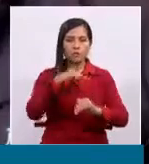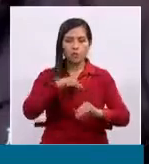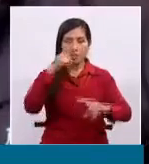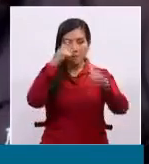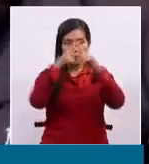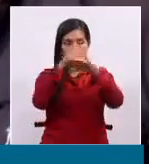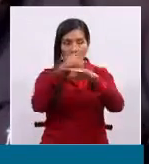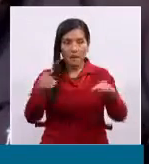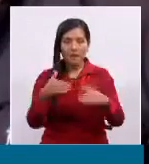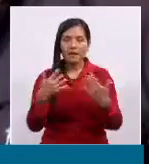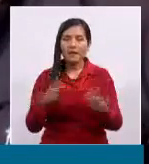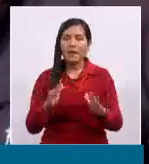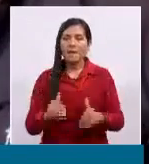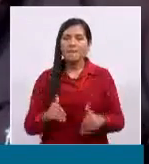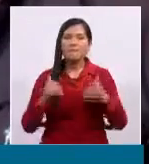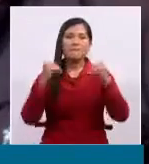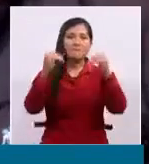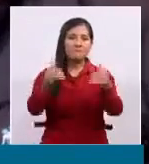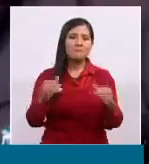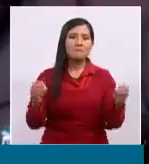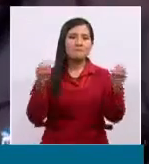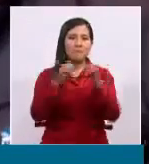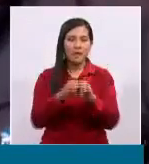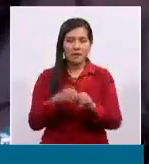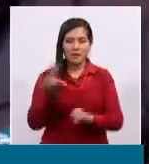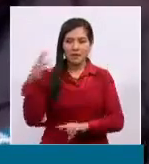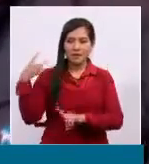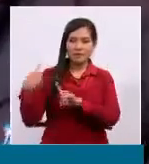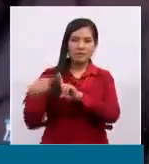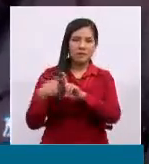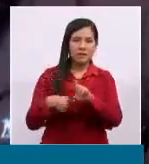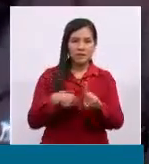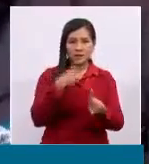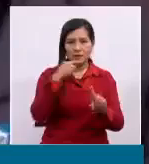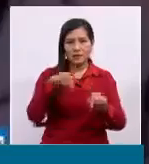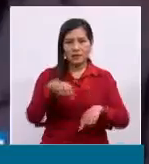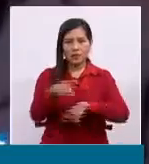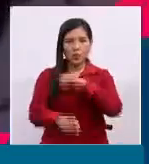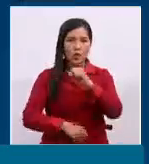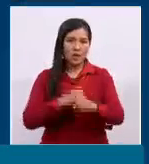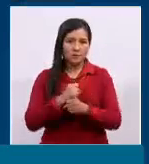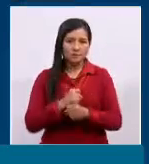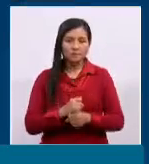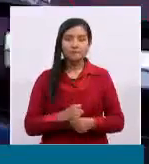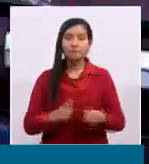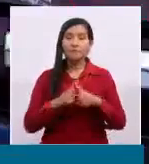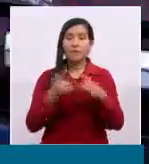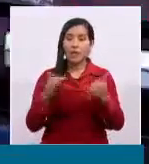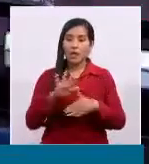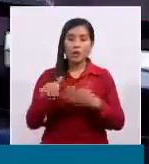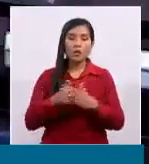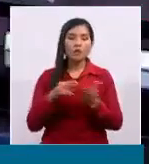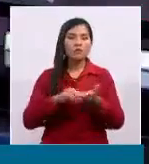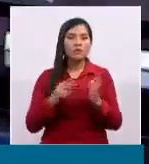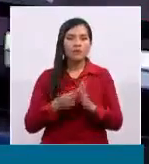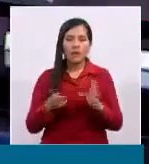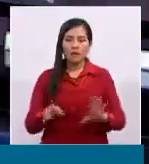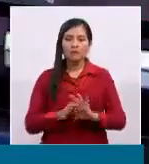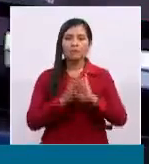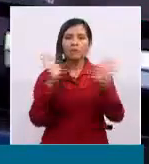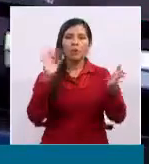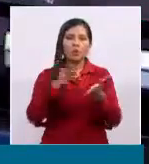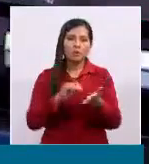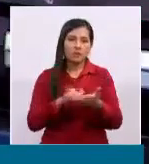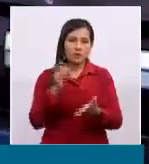en el primer semestre de este año, compañero. Bien, entonces eso significa que este es producto de la reactivación